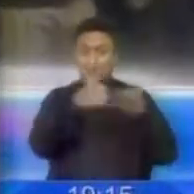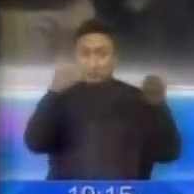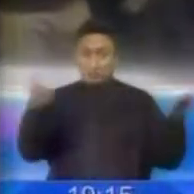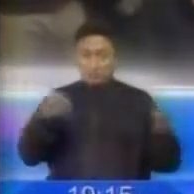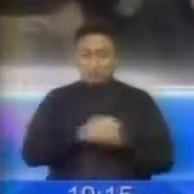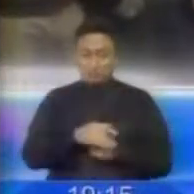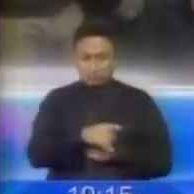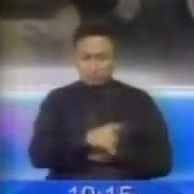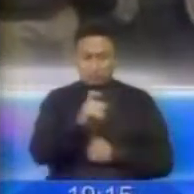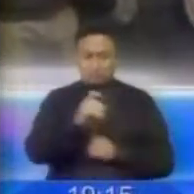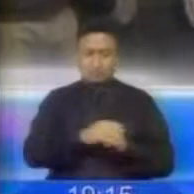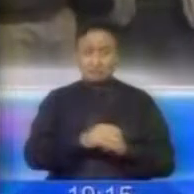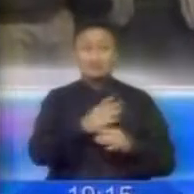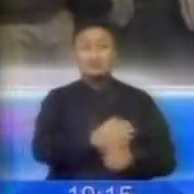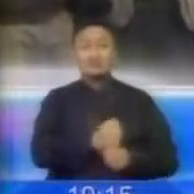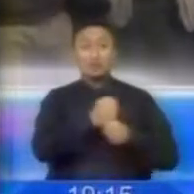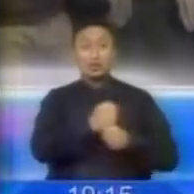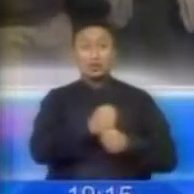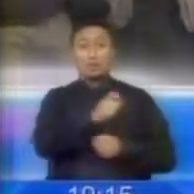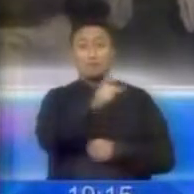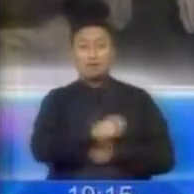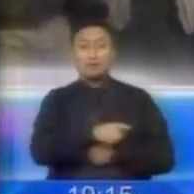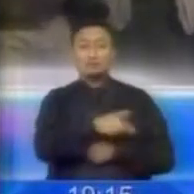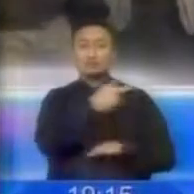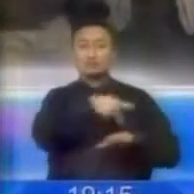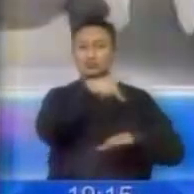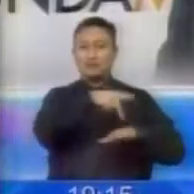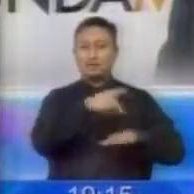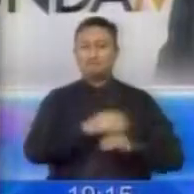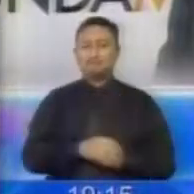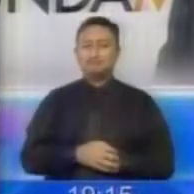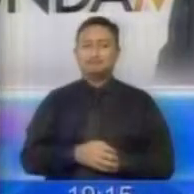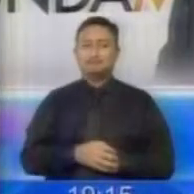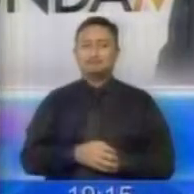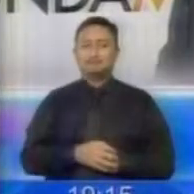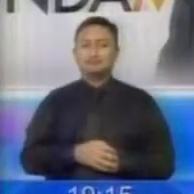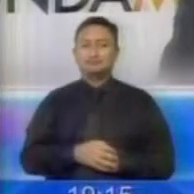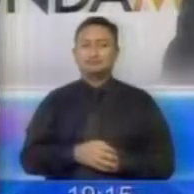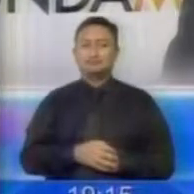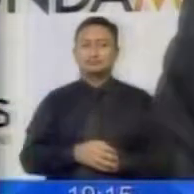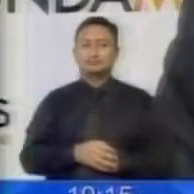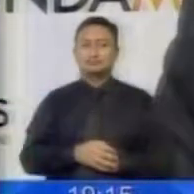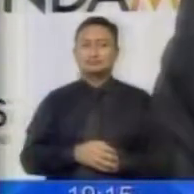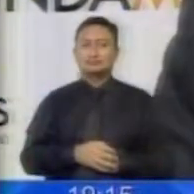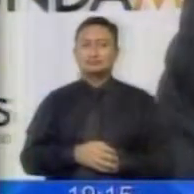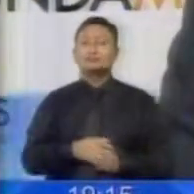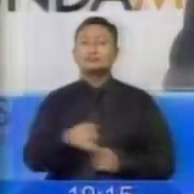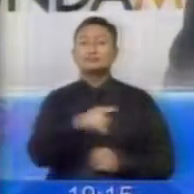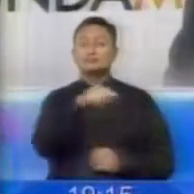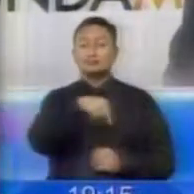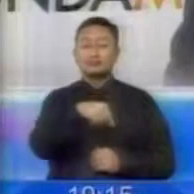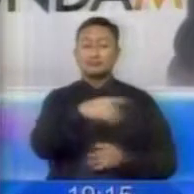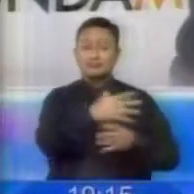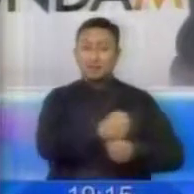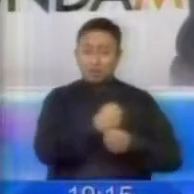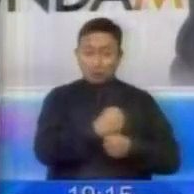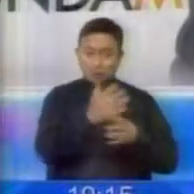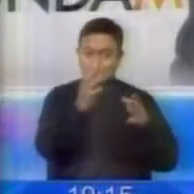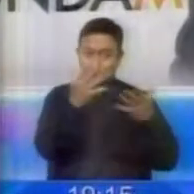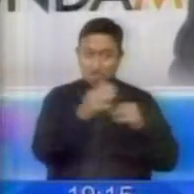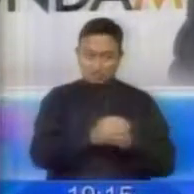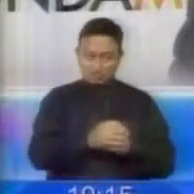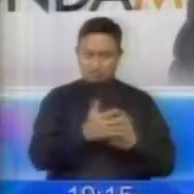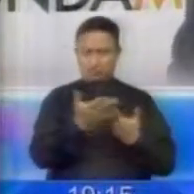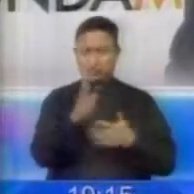la necesidad de seguridades para quienes ejercen este oficio. La ausencia de tal mecanismo en Ecuador llama la